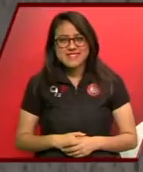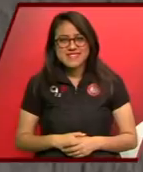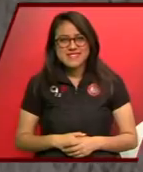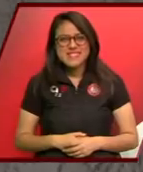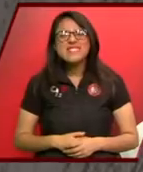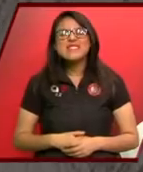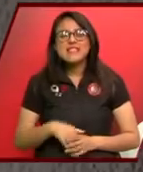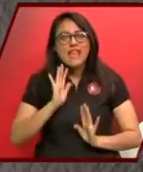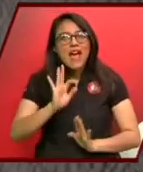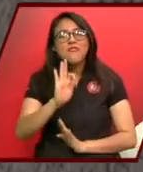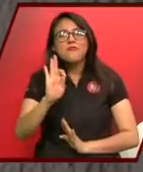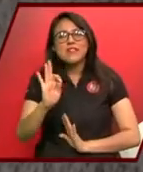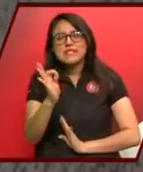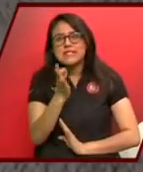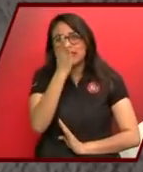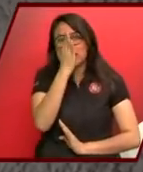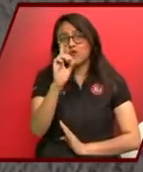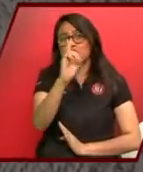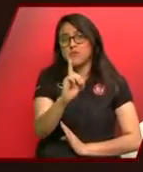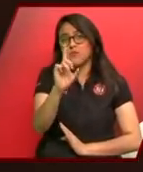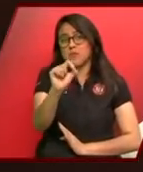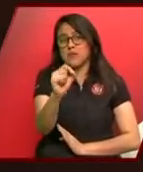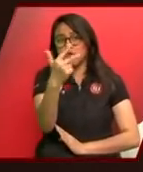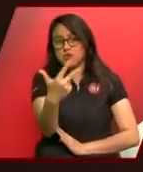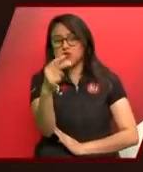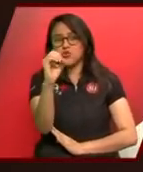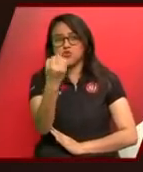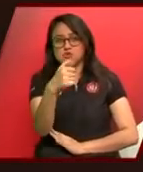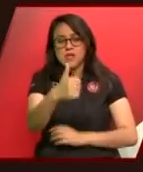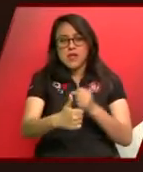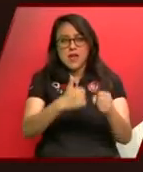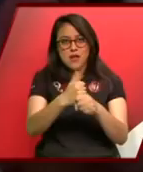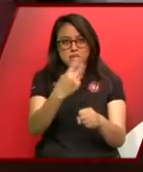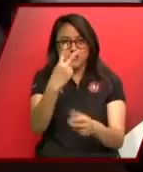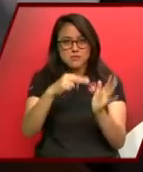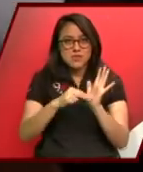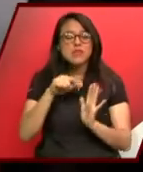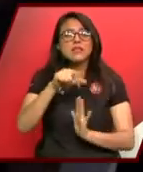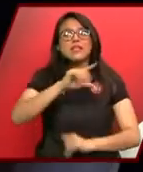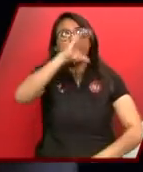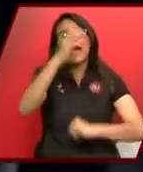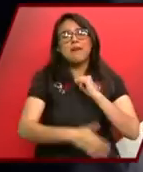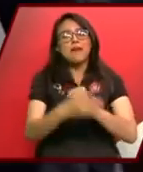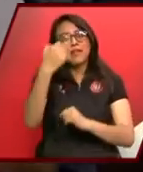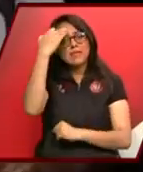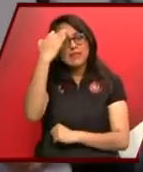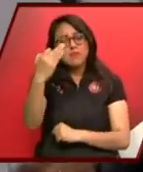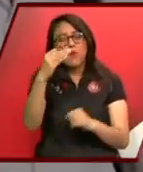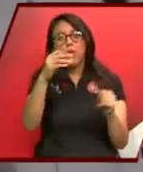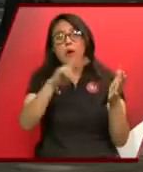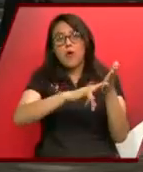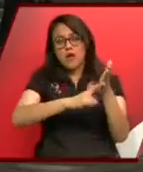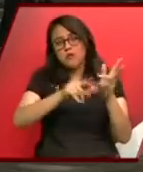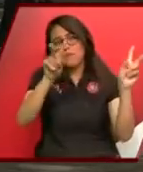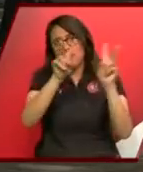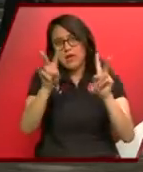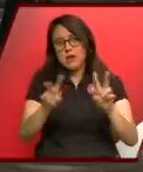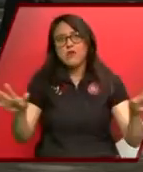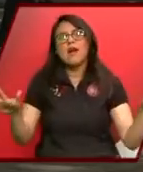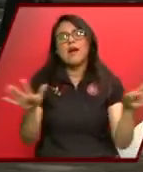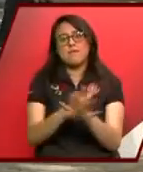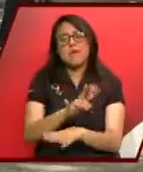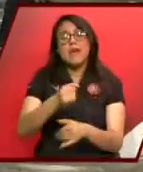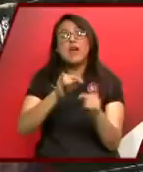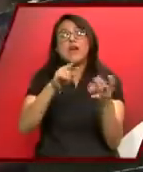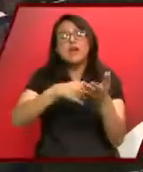Se acerca la fecha. El domingo 28 de octubre de este año termina el horario de verano en México e inicia el horario de